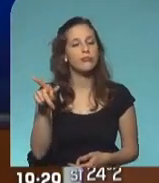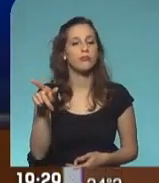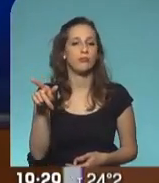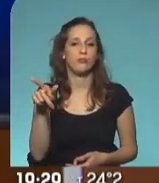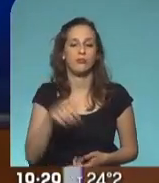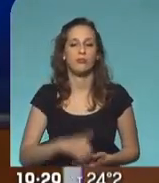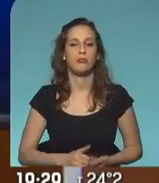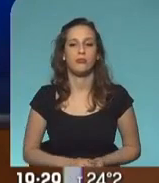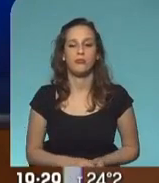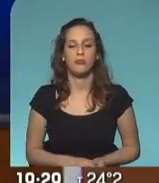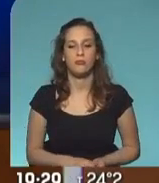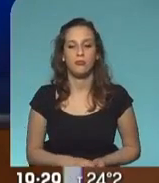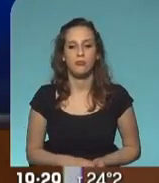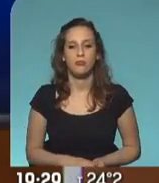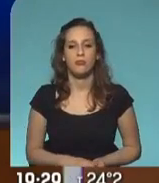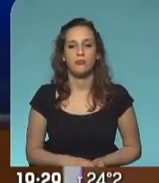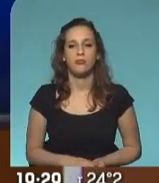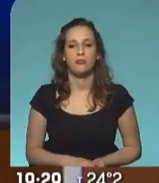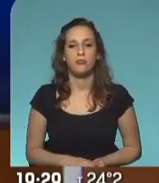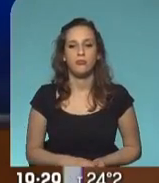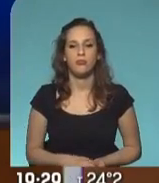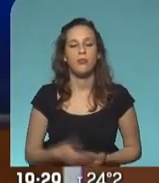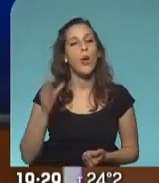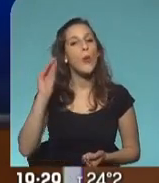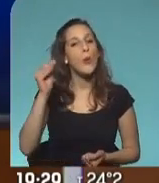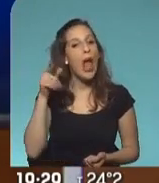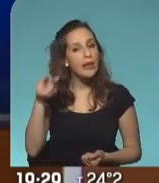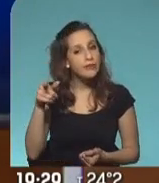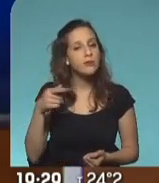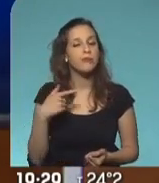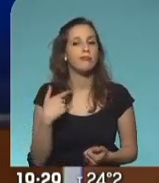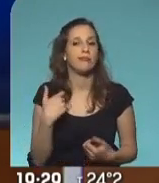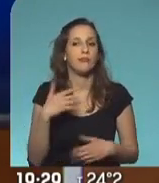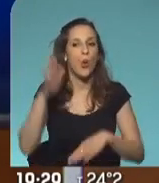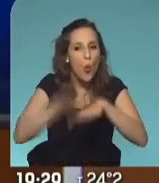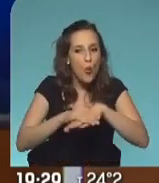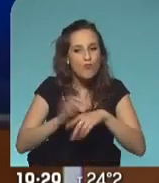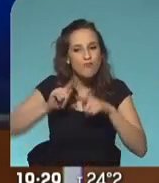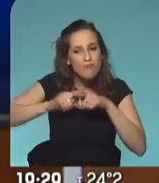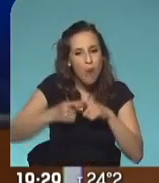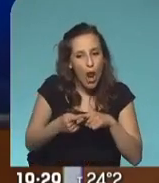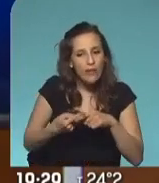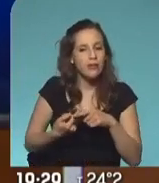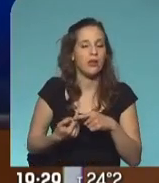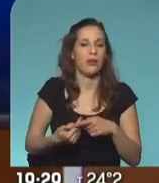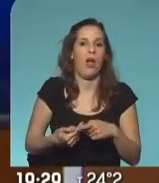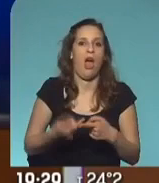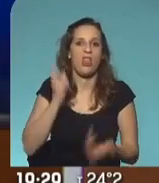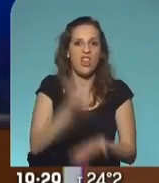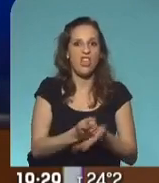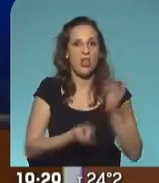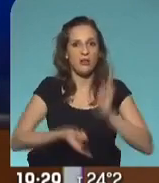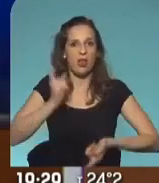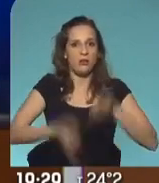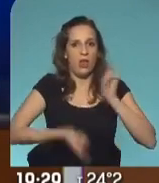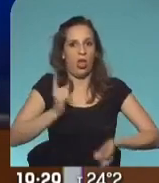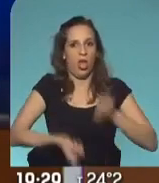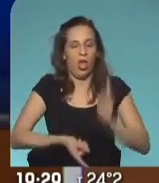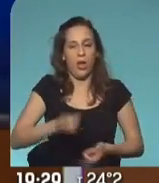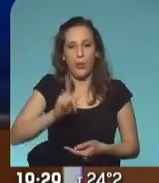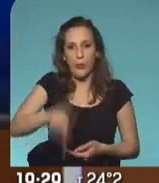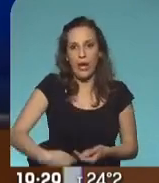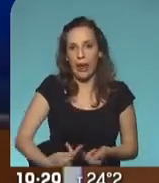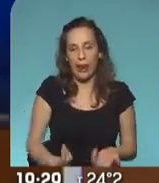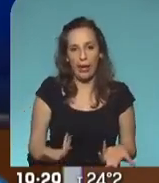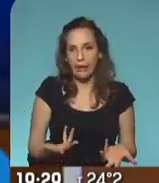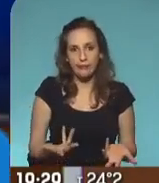política que ha acabado construyendo un verdadero monstruo que se llama Jair Bolsonaro, es el presidente de Brasil, producto de un